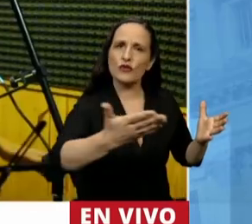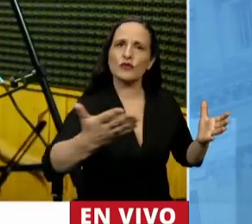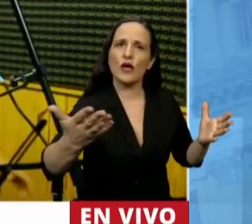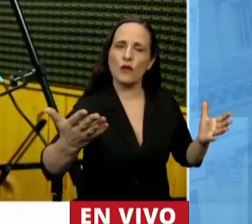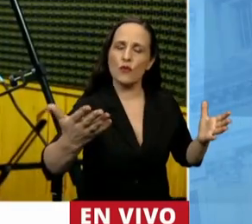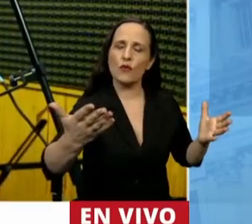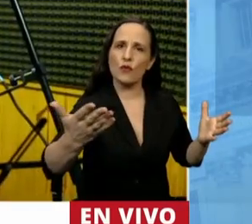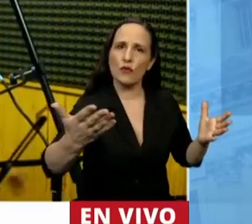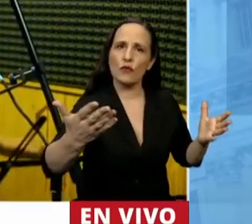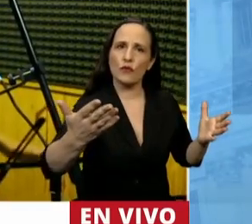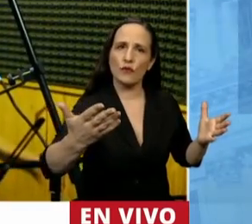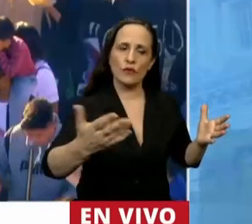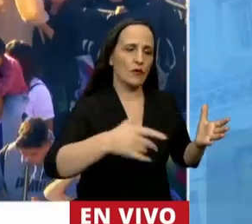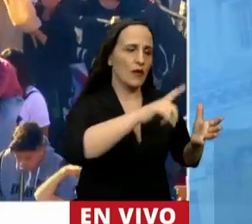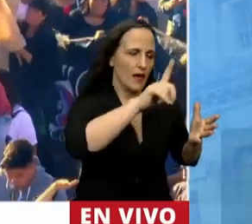salud